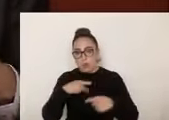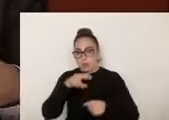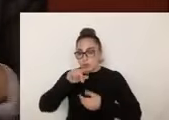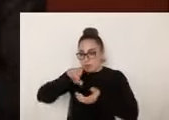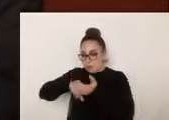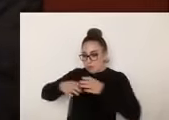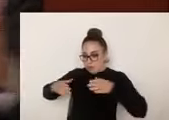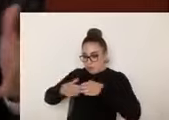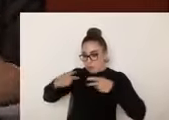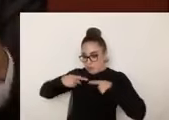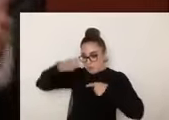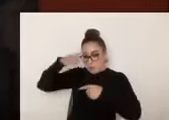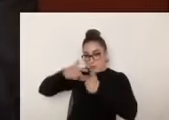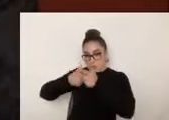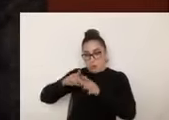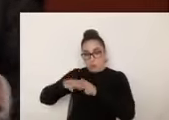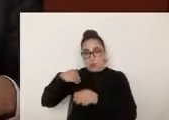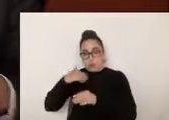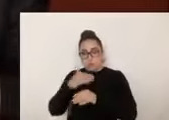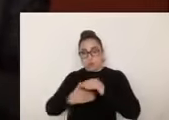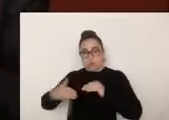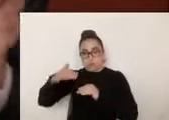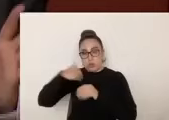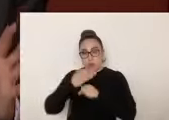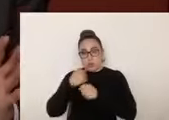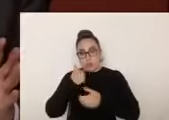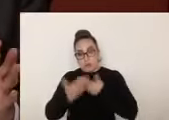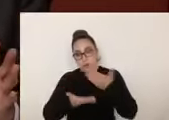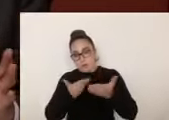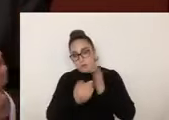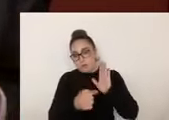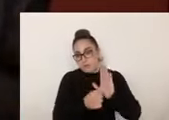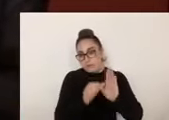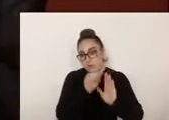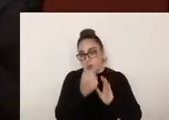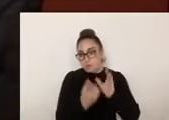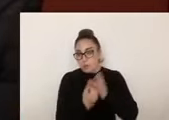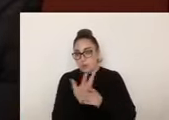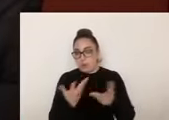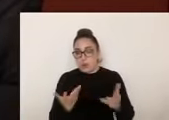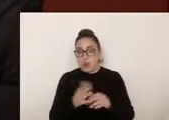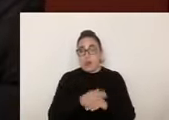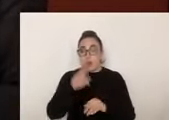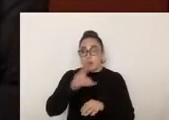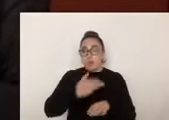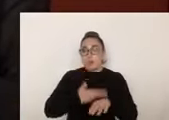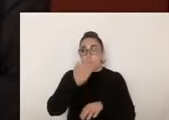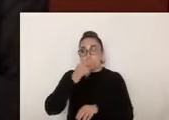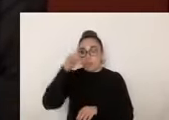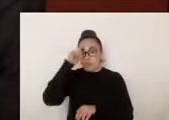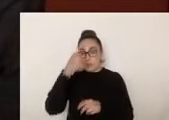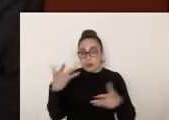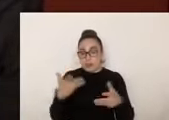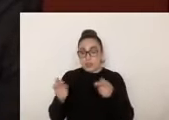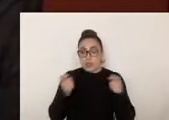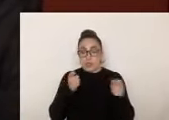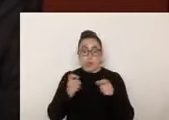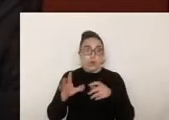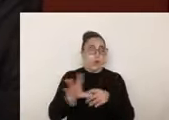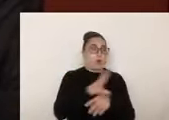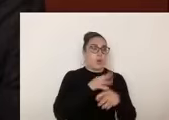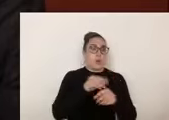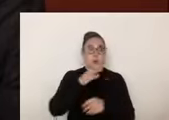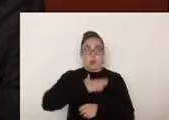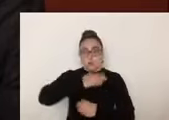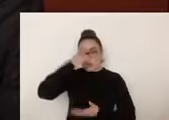poder, que es ingobernable, y por eso propongo esto otro. Yo no creo que sea ingobernable, pero es muy difícil de gobernar. Yo creo que los